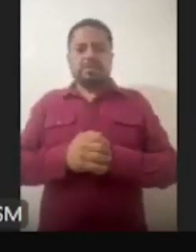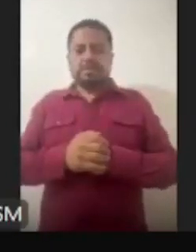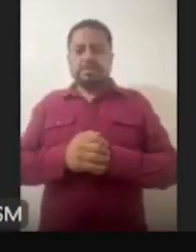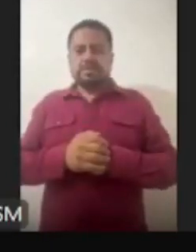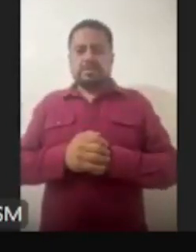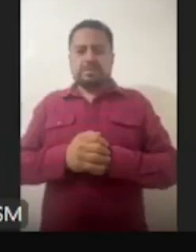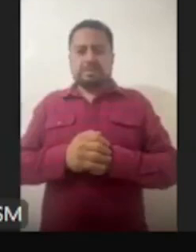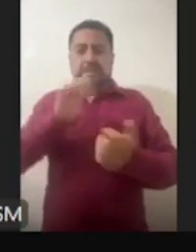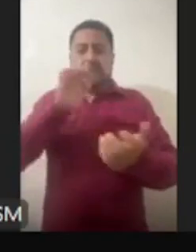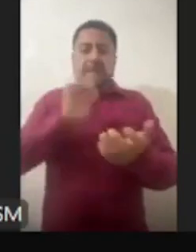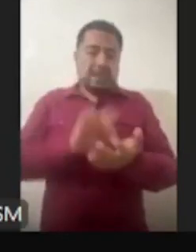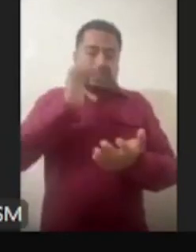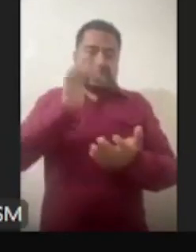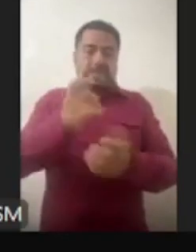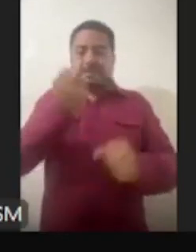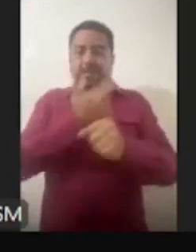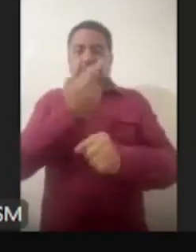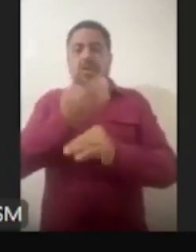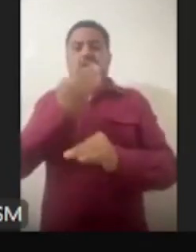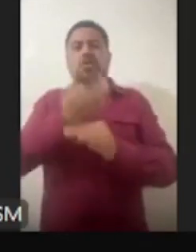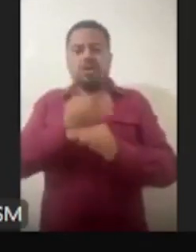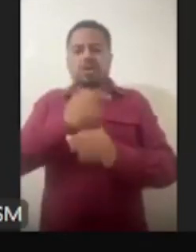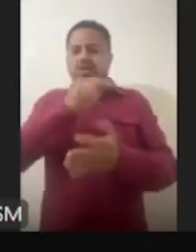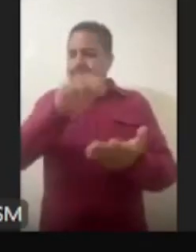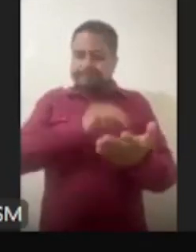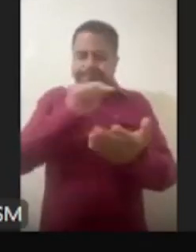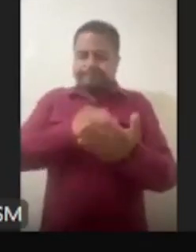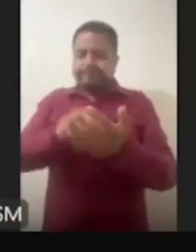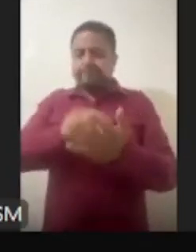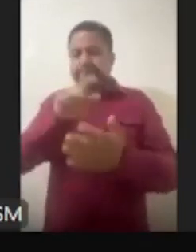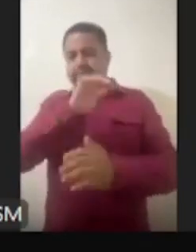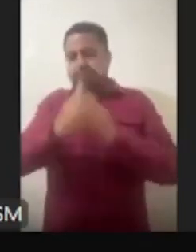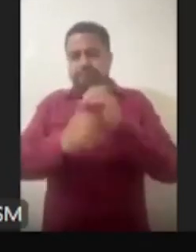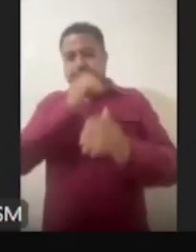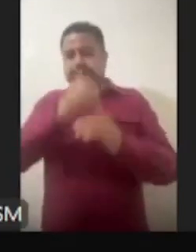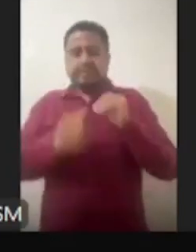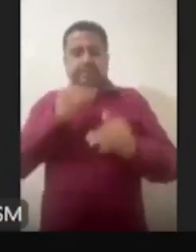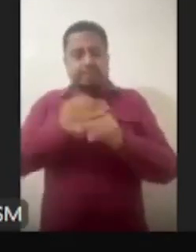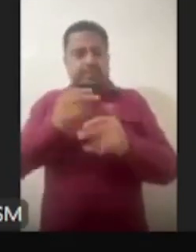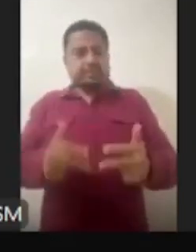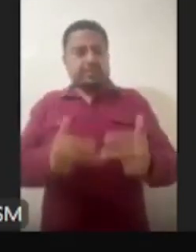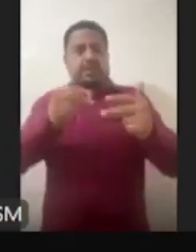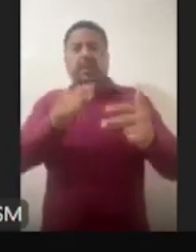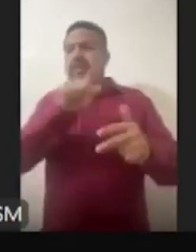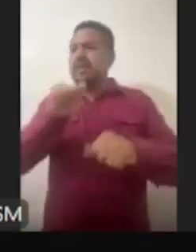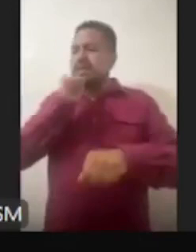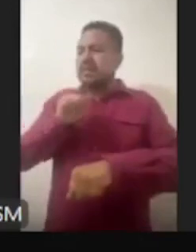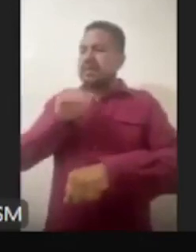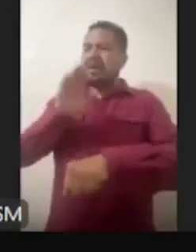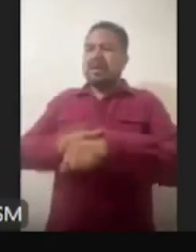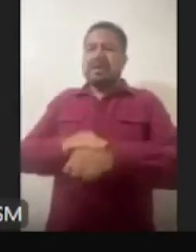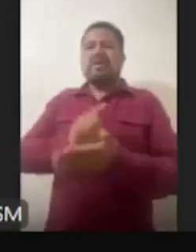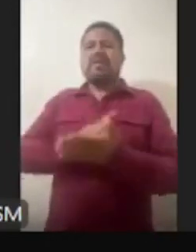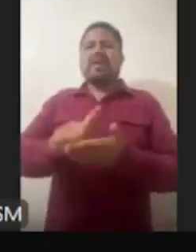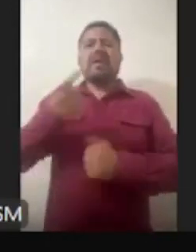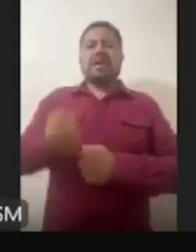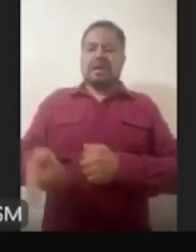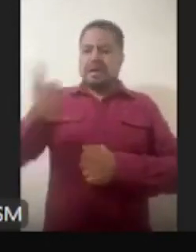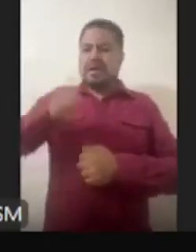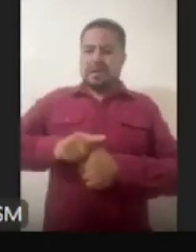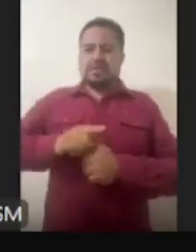Gracias, secretario. Sírvase recabar las firmas a la conclusión de esta sesión y en consecuencia notificarla como en derecho corresponda.